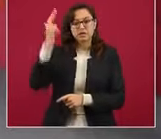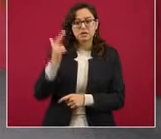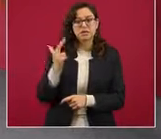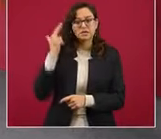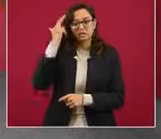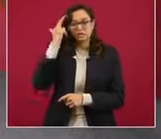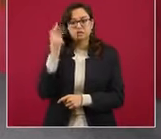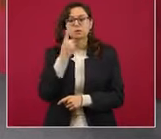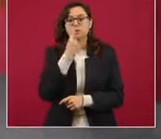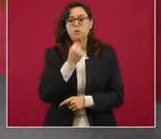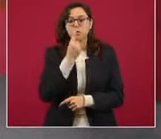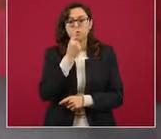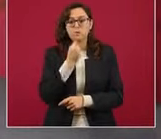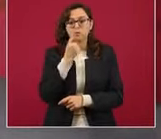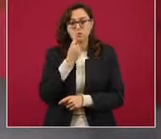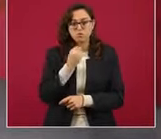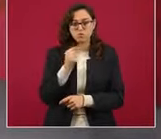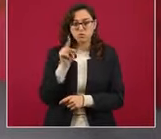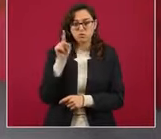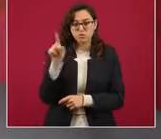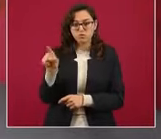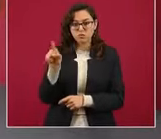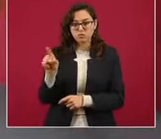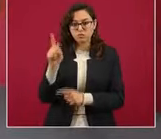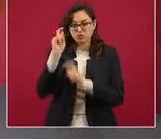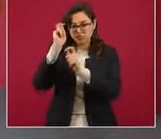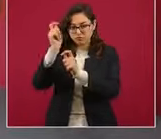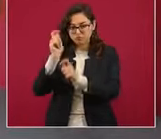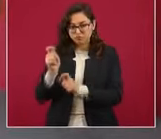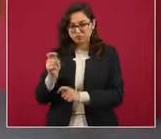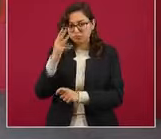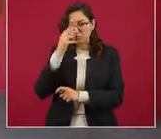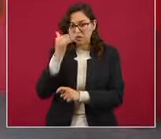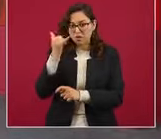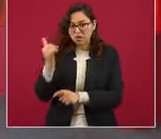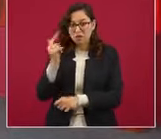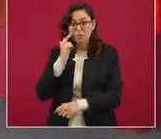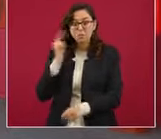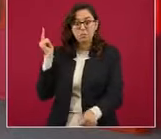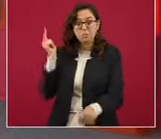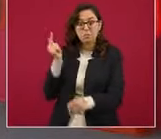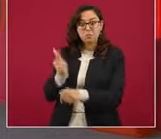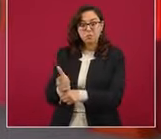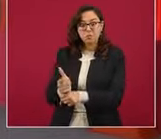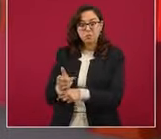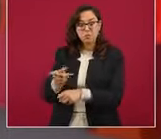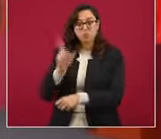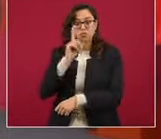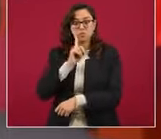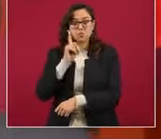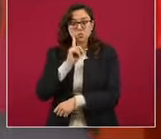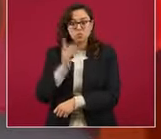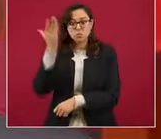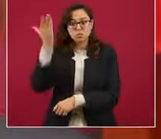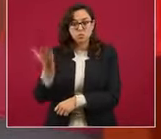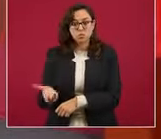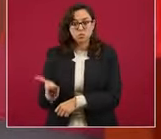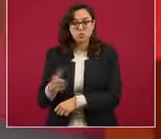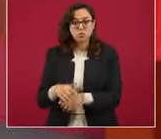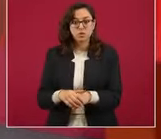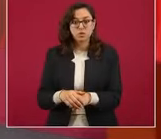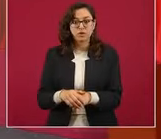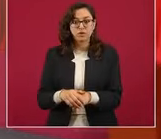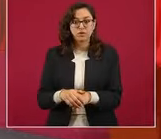arqueológica maya que se descubrió de una mujer que fue